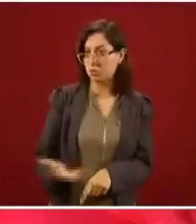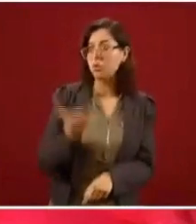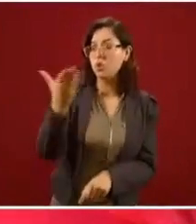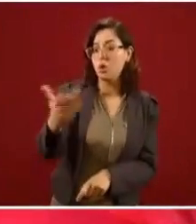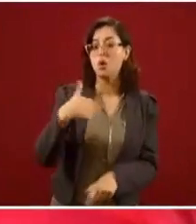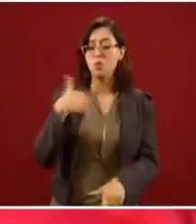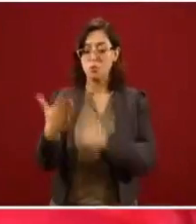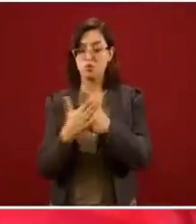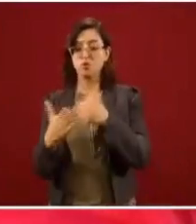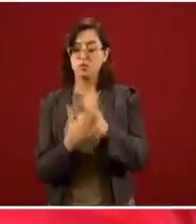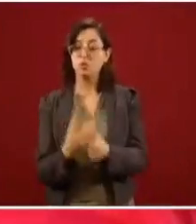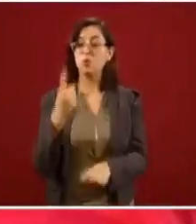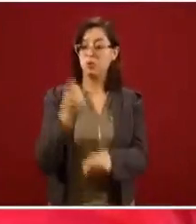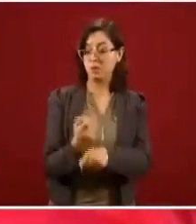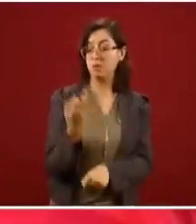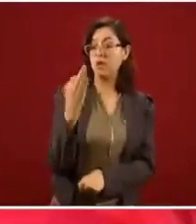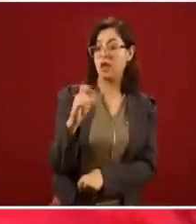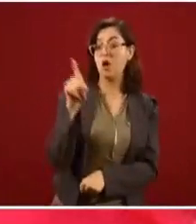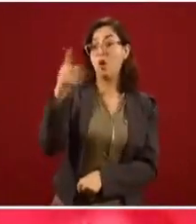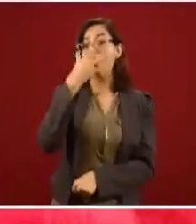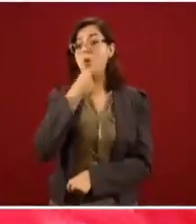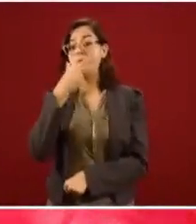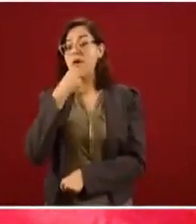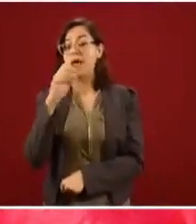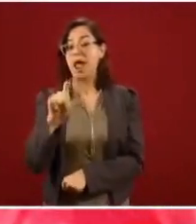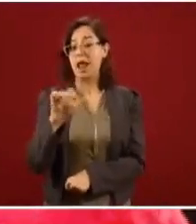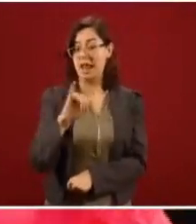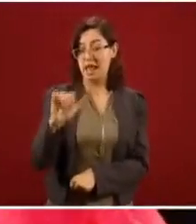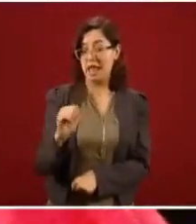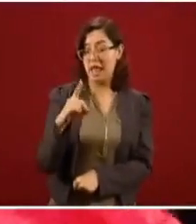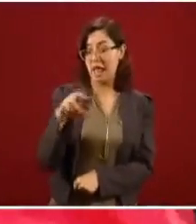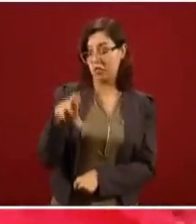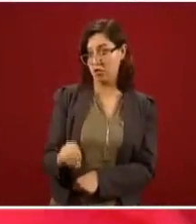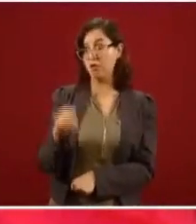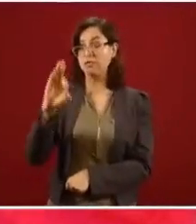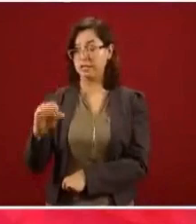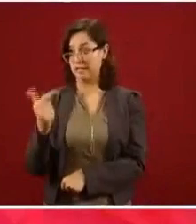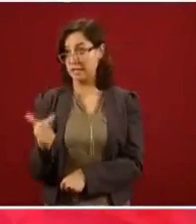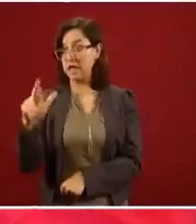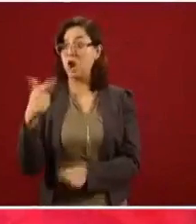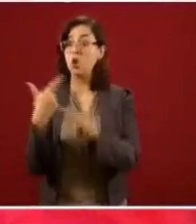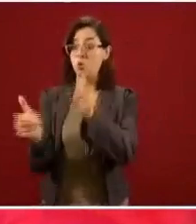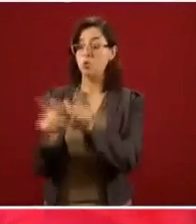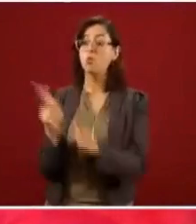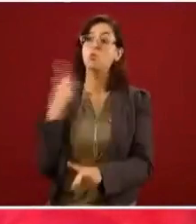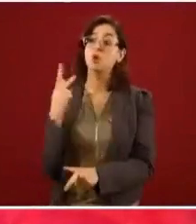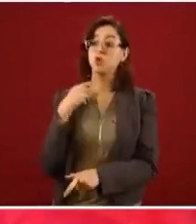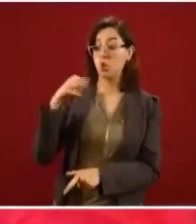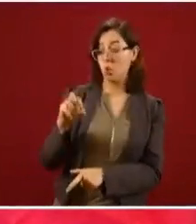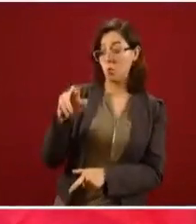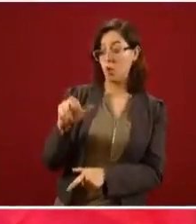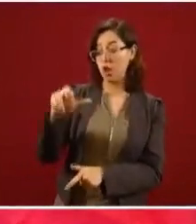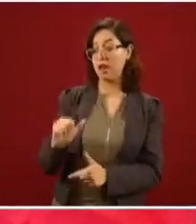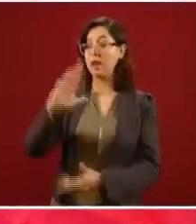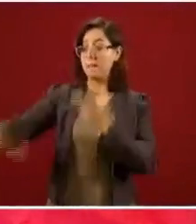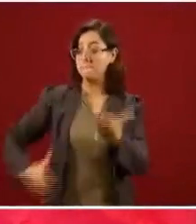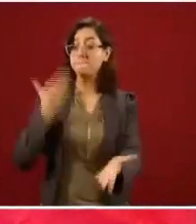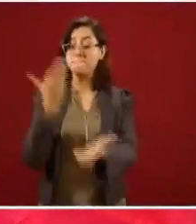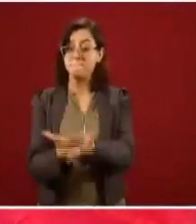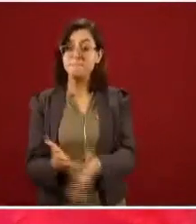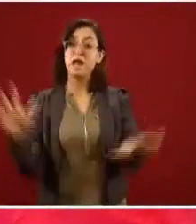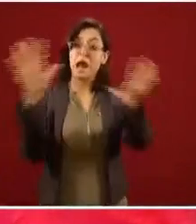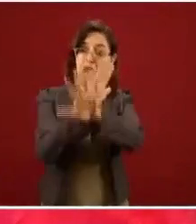el 1 de febrero si sí. Alejandro Gertz, la Fiscalía y su partido presentan una serie de reformas que